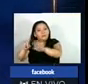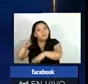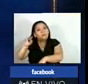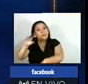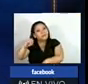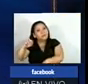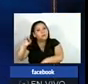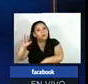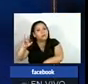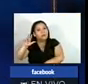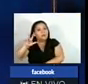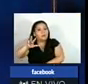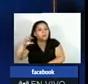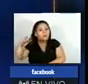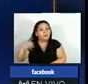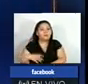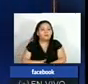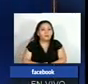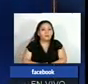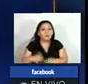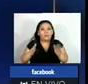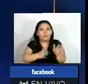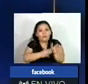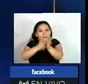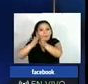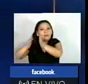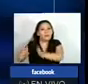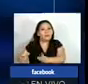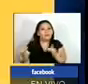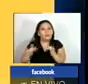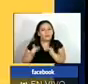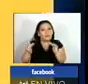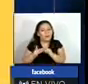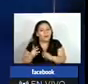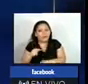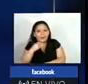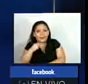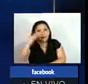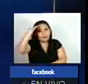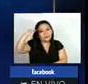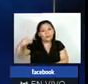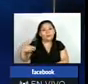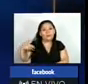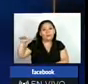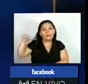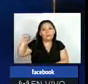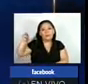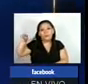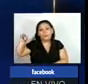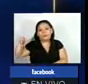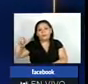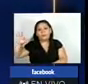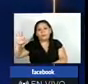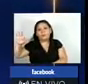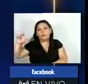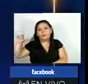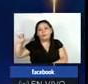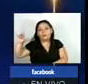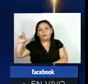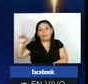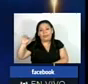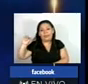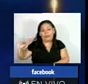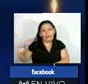-0330. También tenemos el caso de Ana Julia Turcios Flores. Ella es paciente